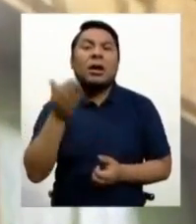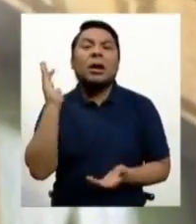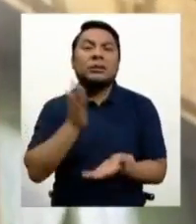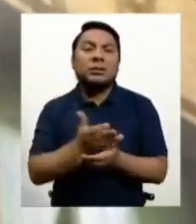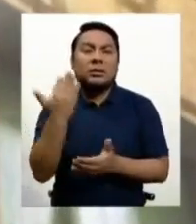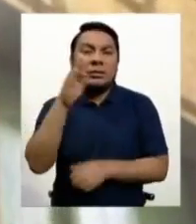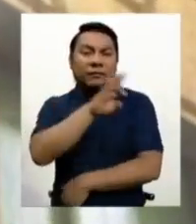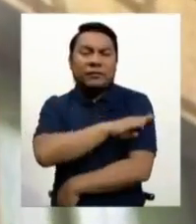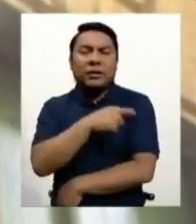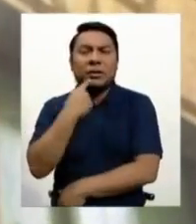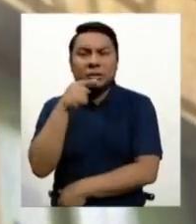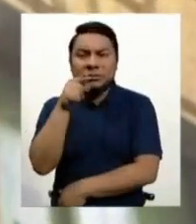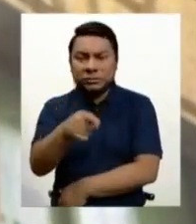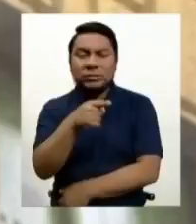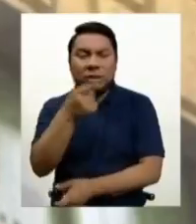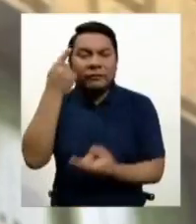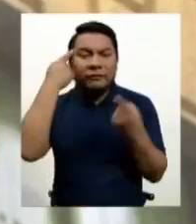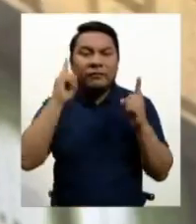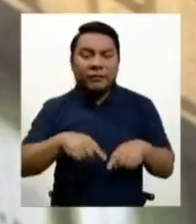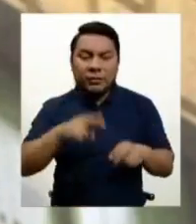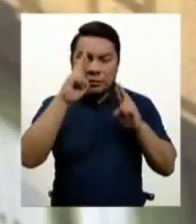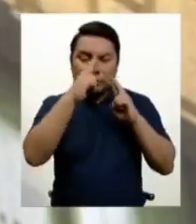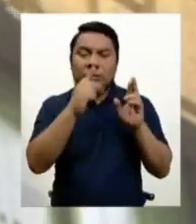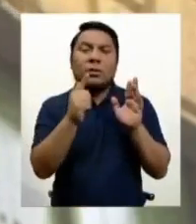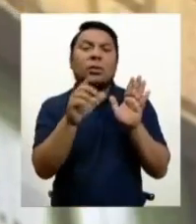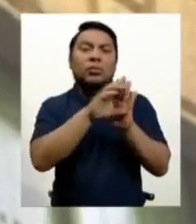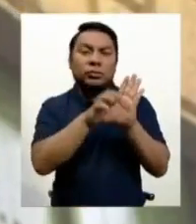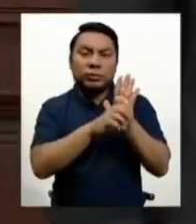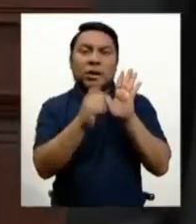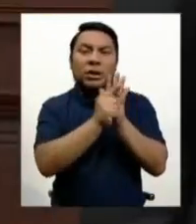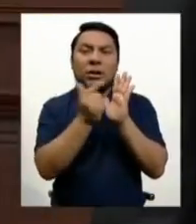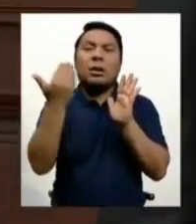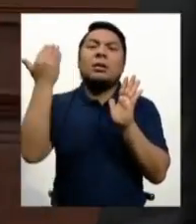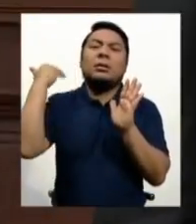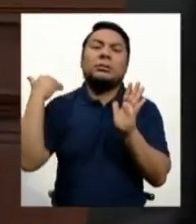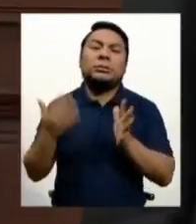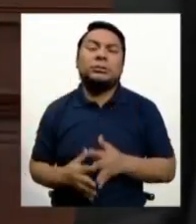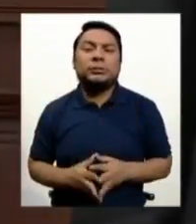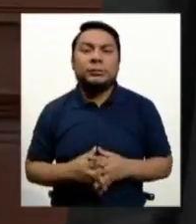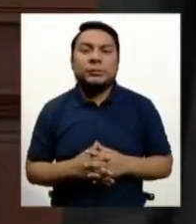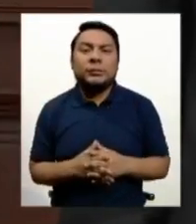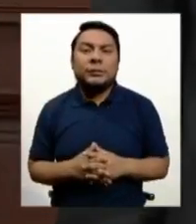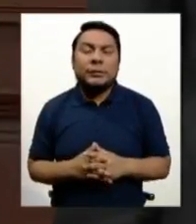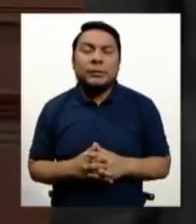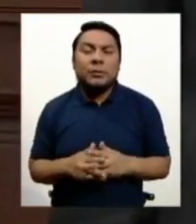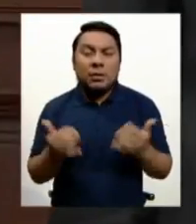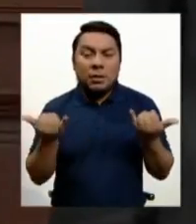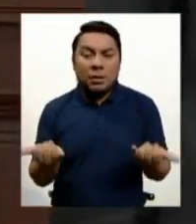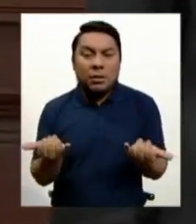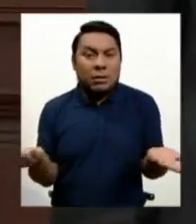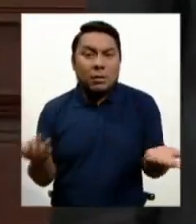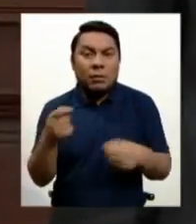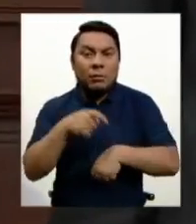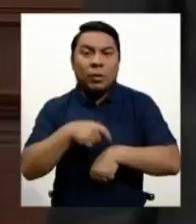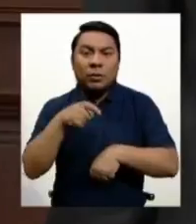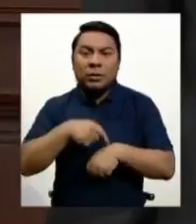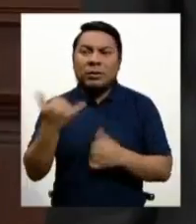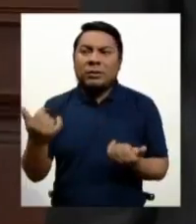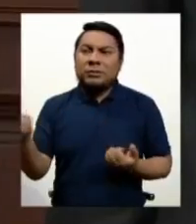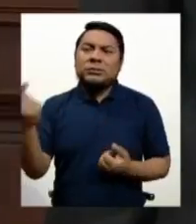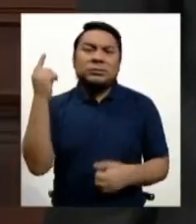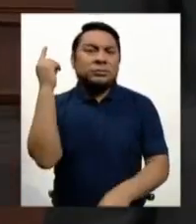actuaron conforme a la Constitución y la ley. Que estamos frente a una